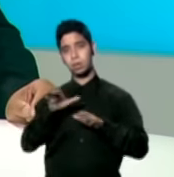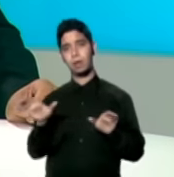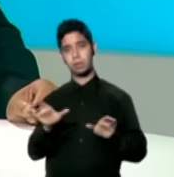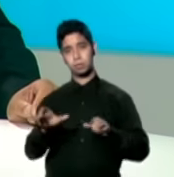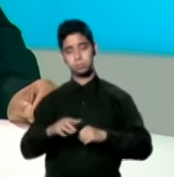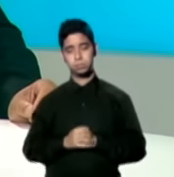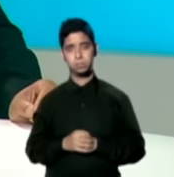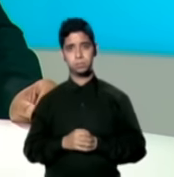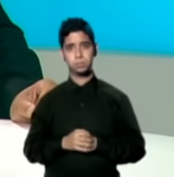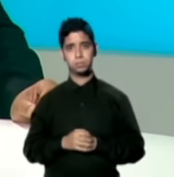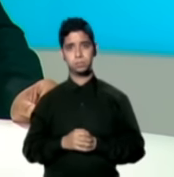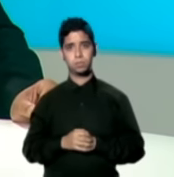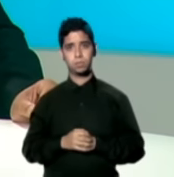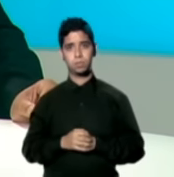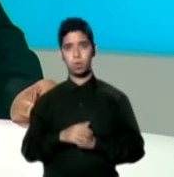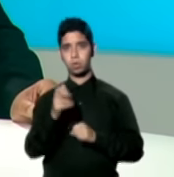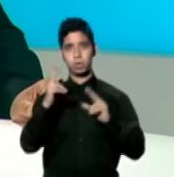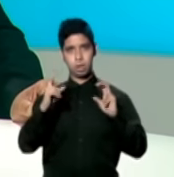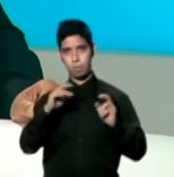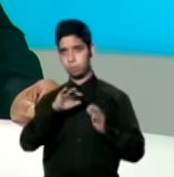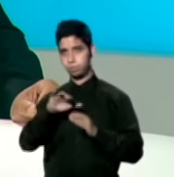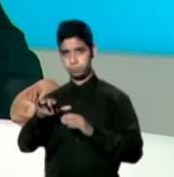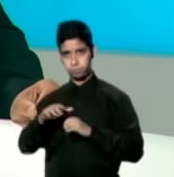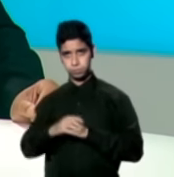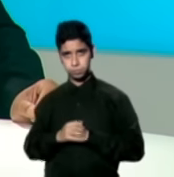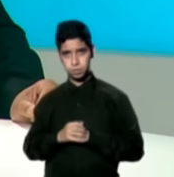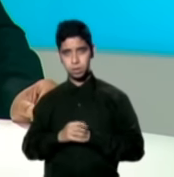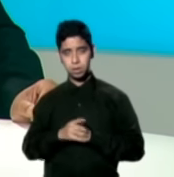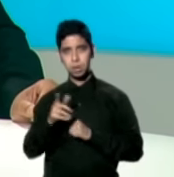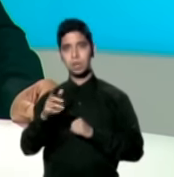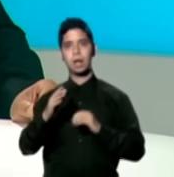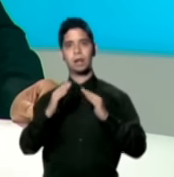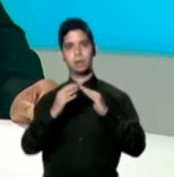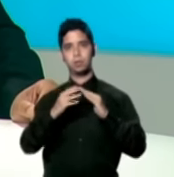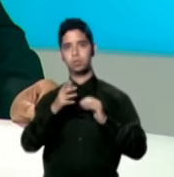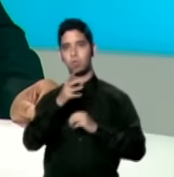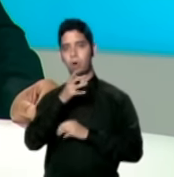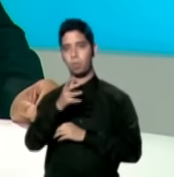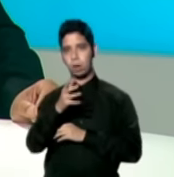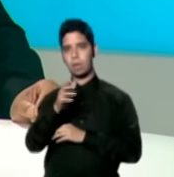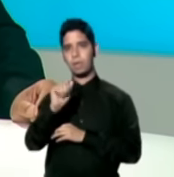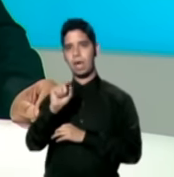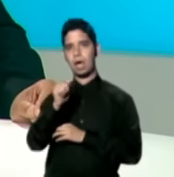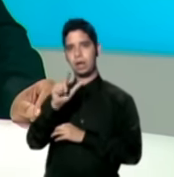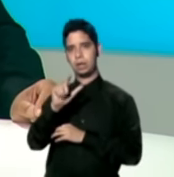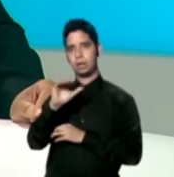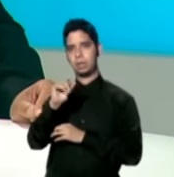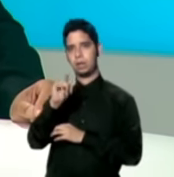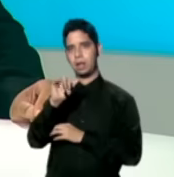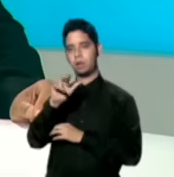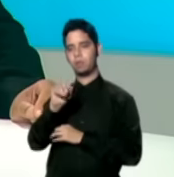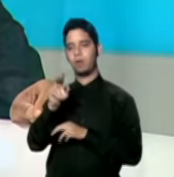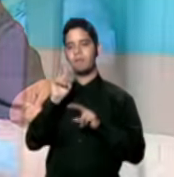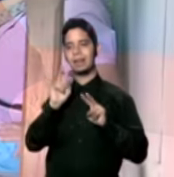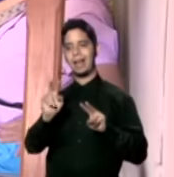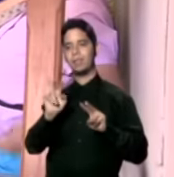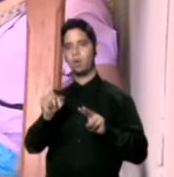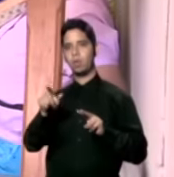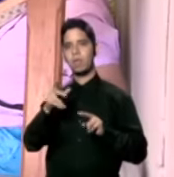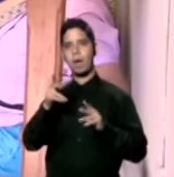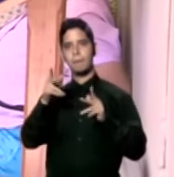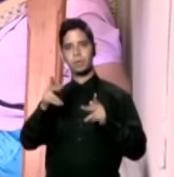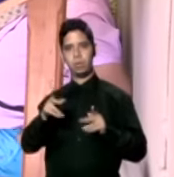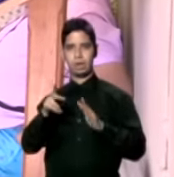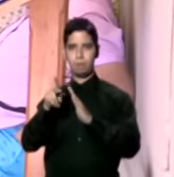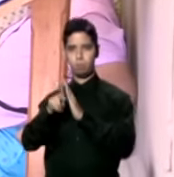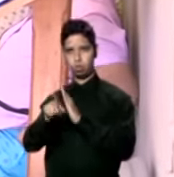otros temas, en la residencia de su abuela fueron velados hoy los restos de Ángel Candelario Padró, una de las víctimas del mortal tiroteo en la